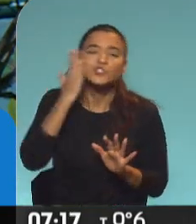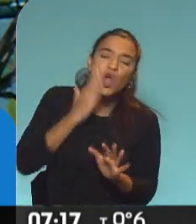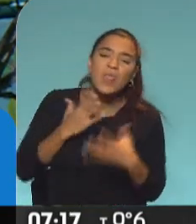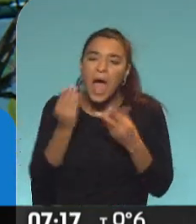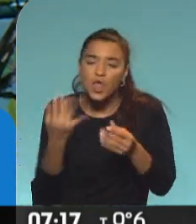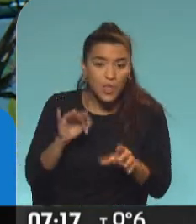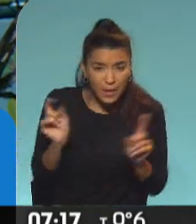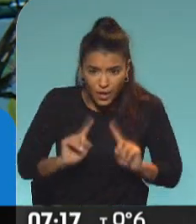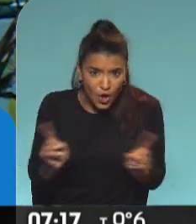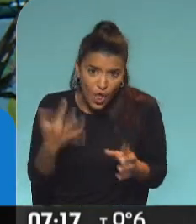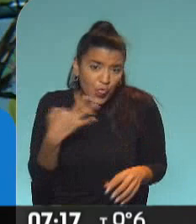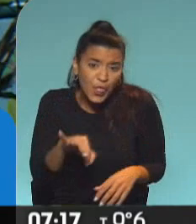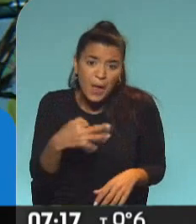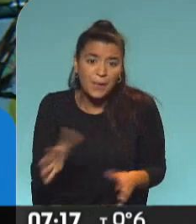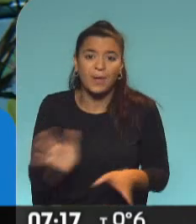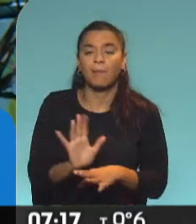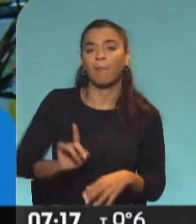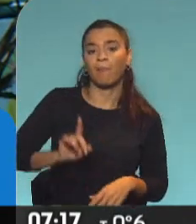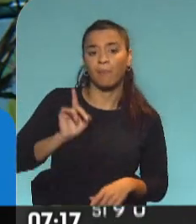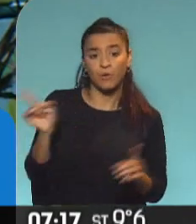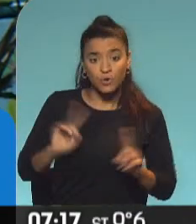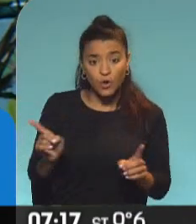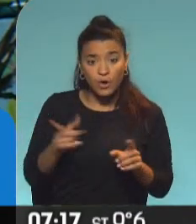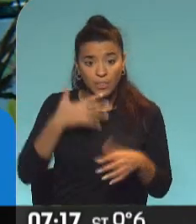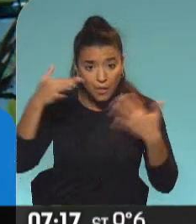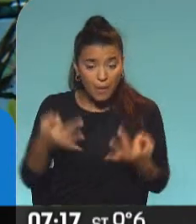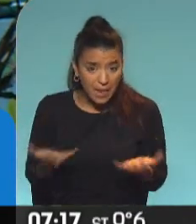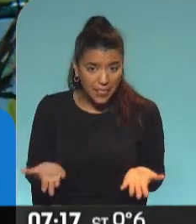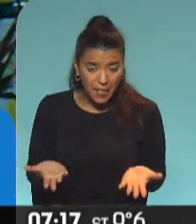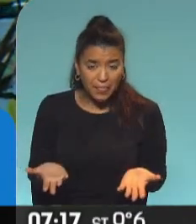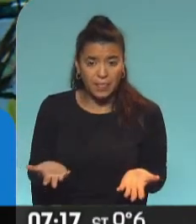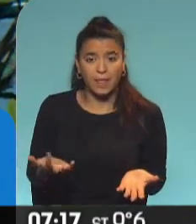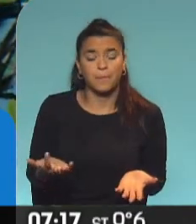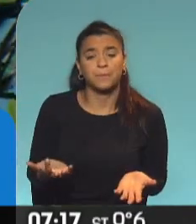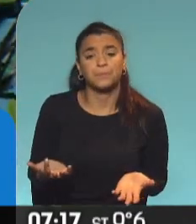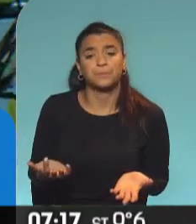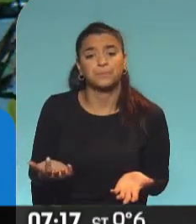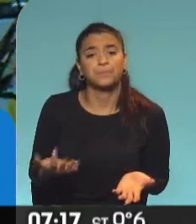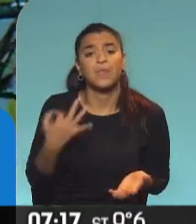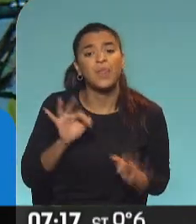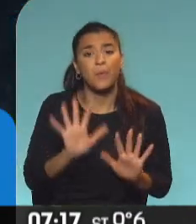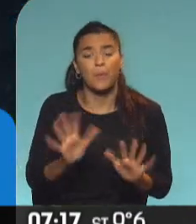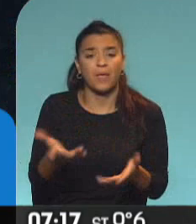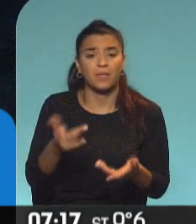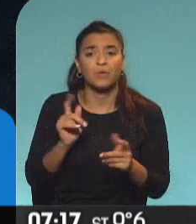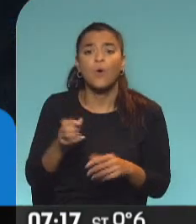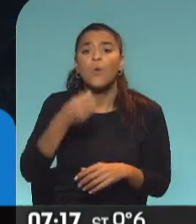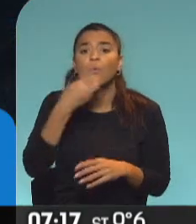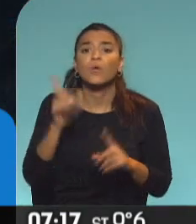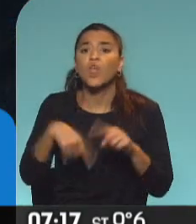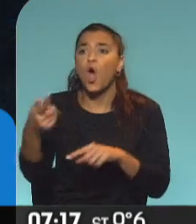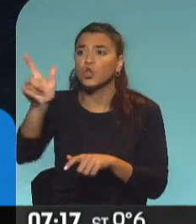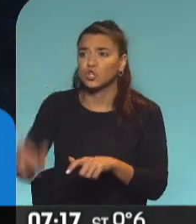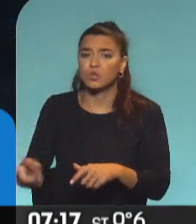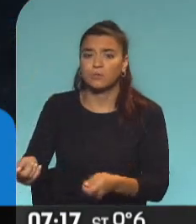siquiera es algo para para jactarse de osea es realmente es algo que hay que hacer que cualquier otro haría por vos